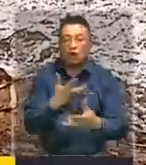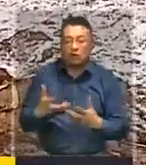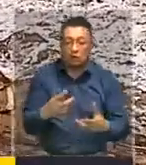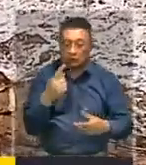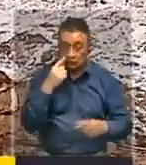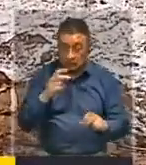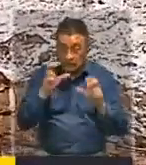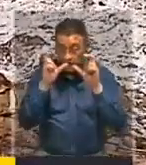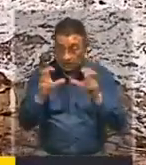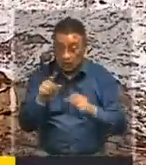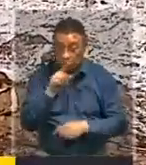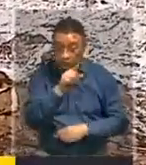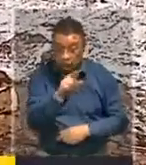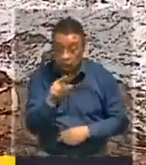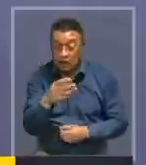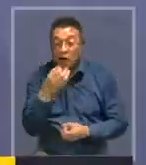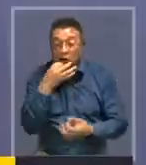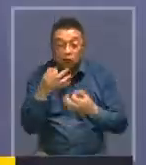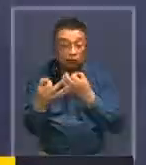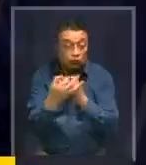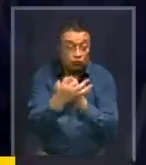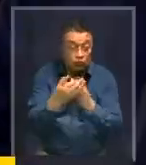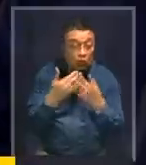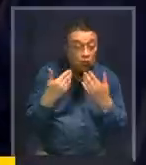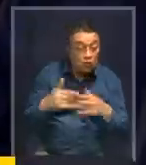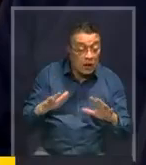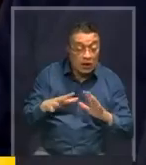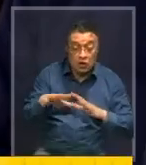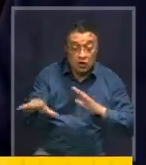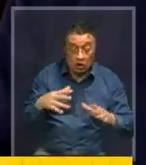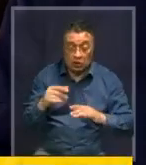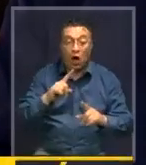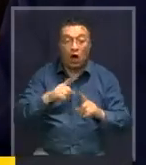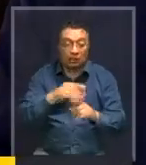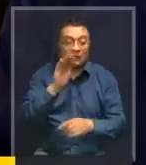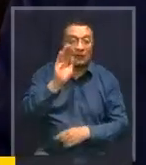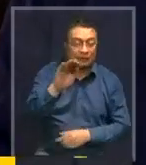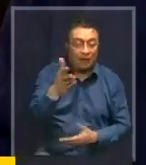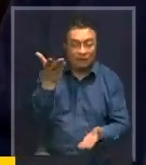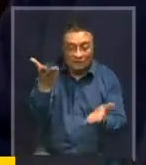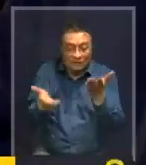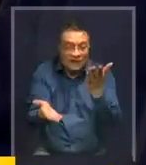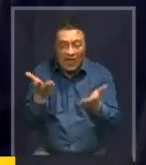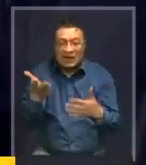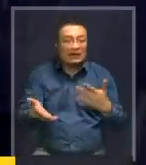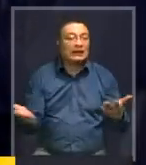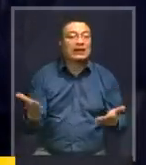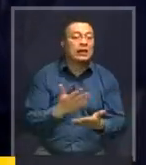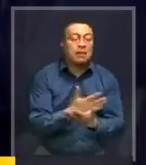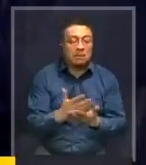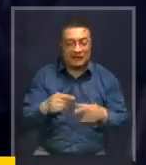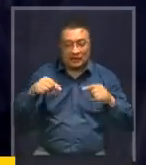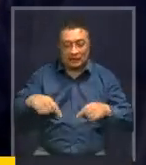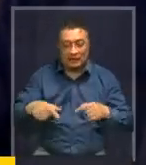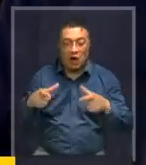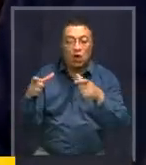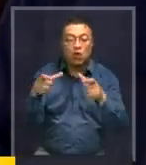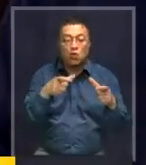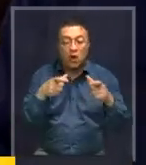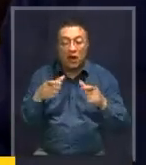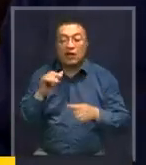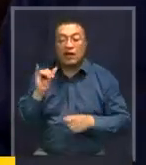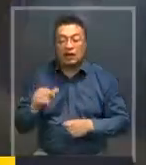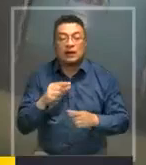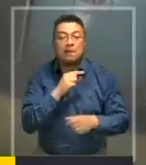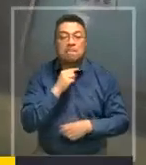con ustedes, líneas abiertas, una vez que entonces se entregue más rato otro balance de lo que ha ocurrido con este incendio forestal acá en Curacaví y Padre Hurtado.